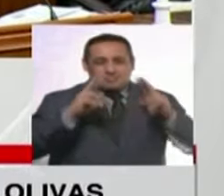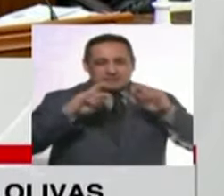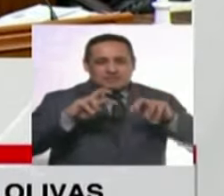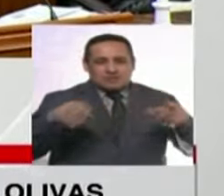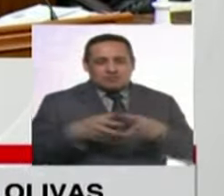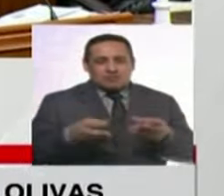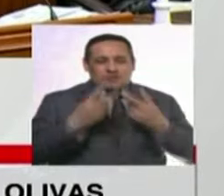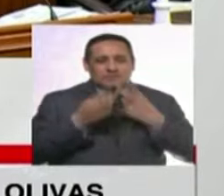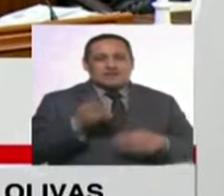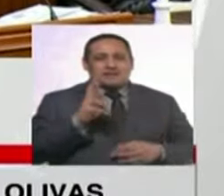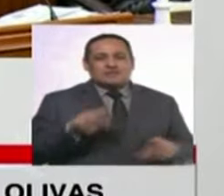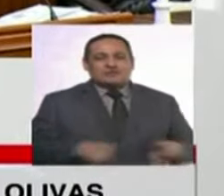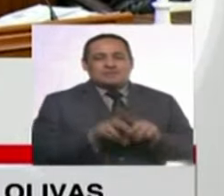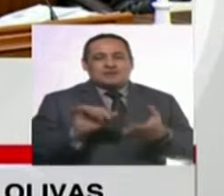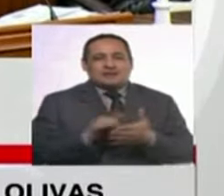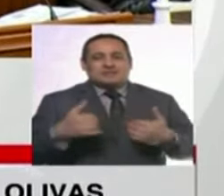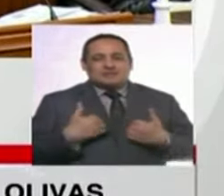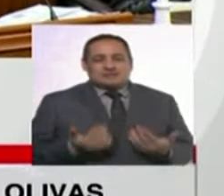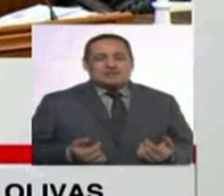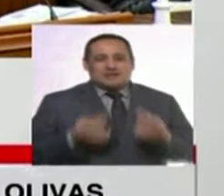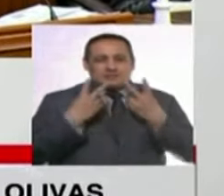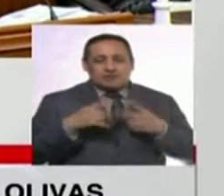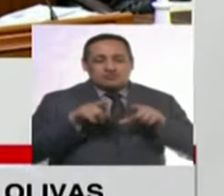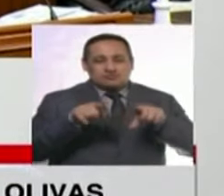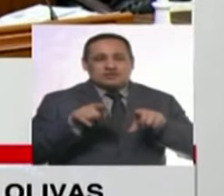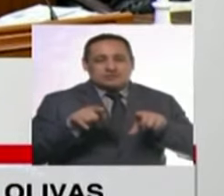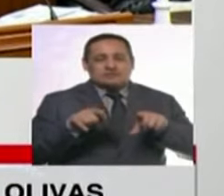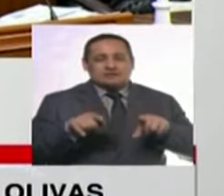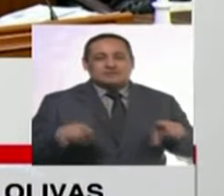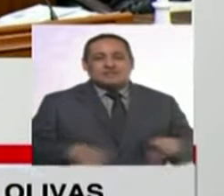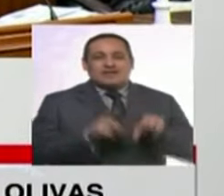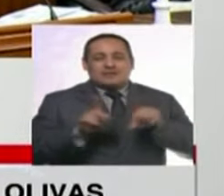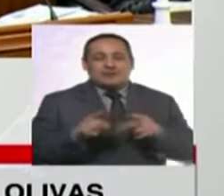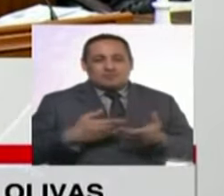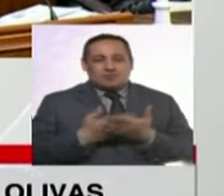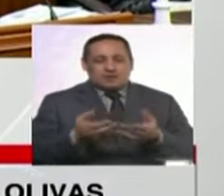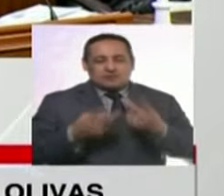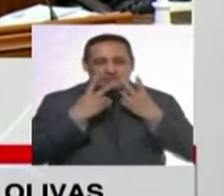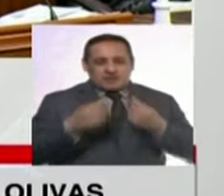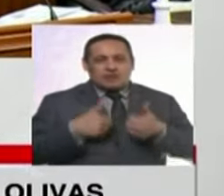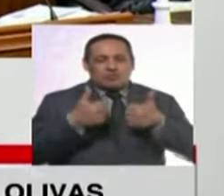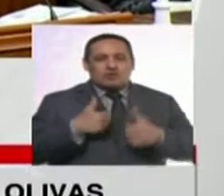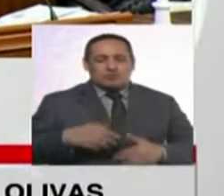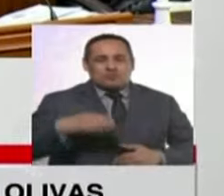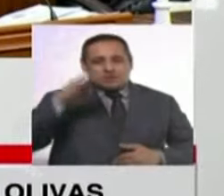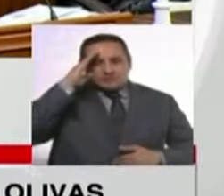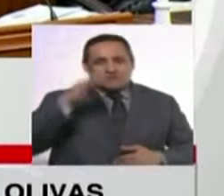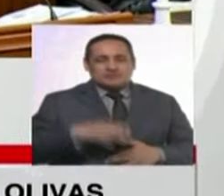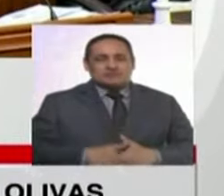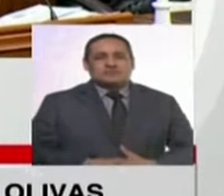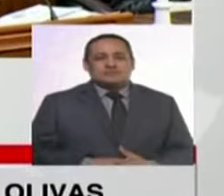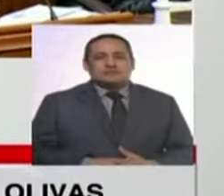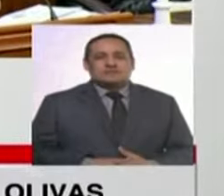y combate la delincuencia y usted ha ame dentado a los buenos policías